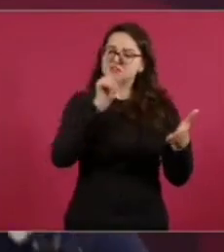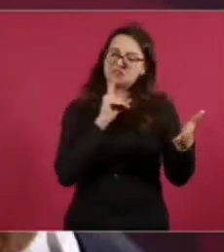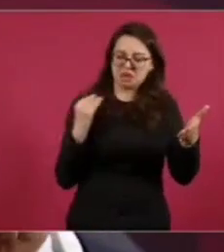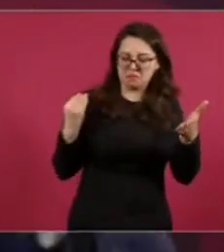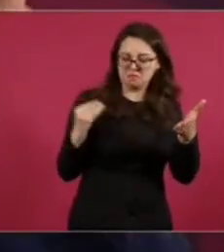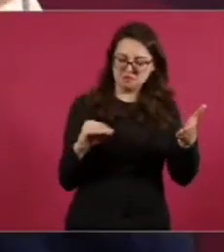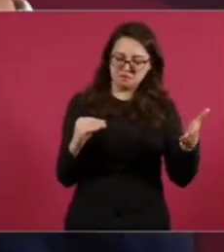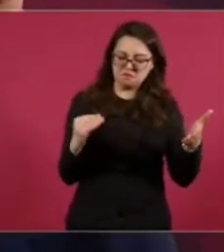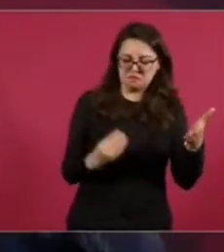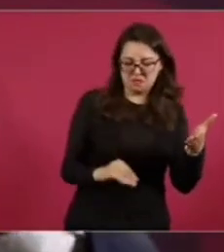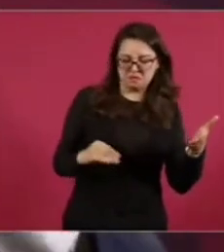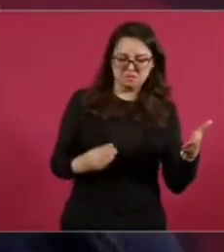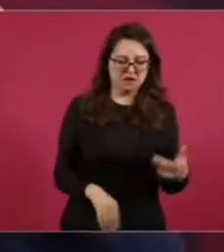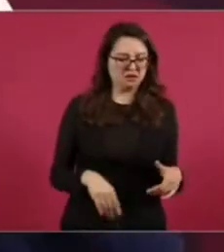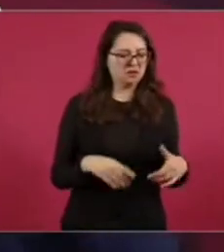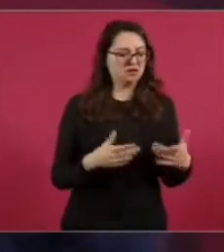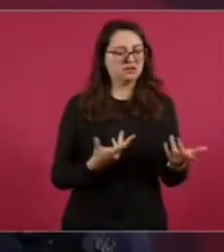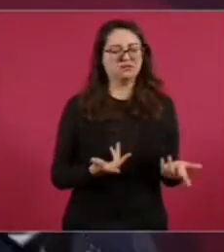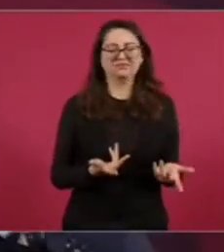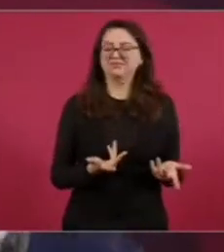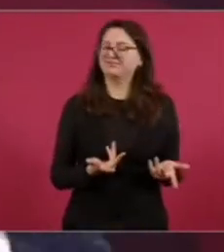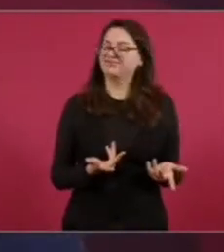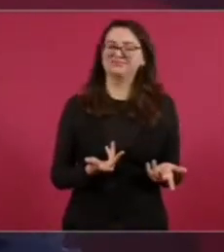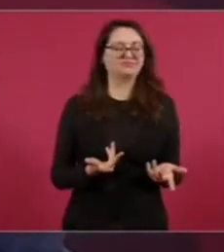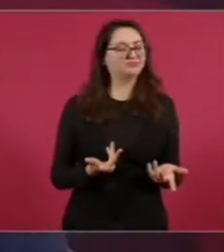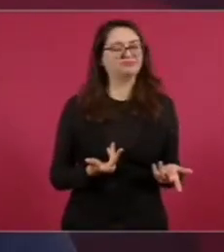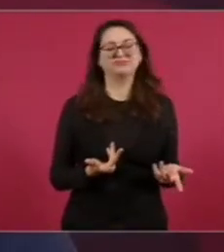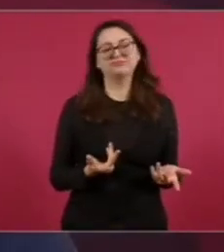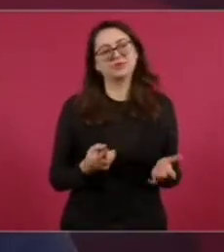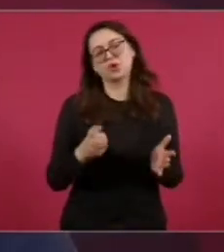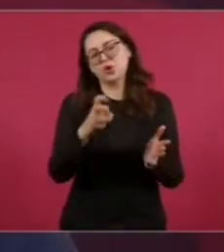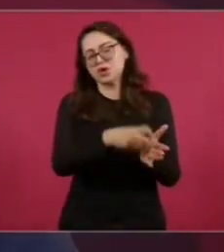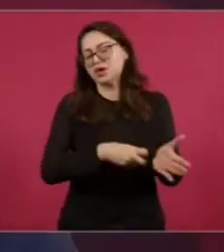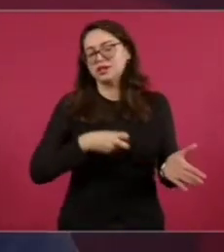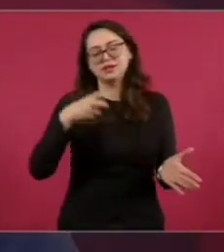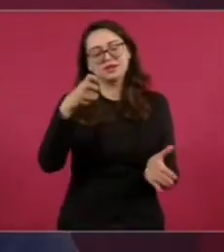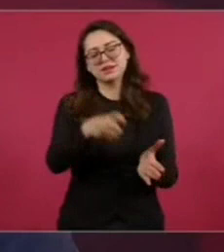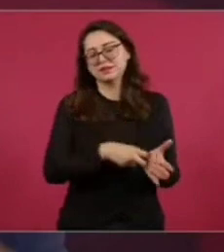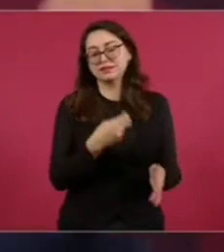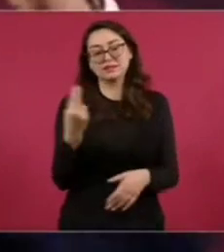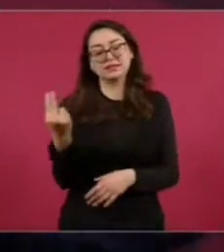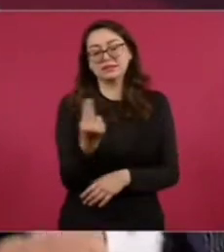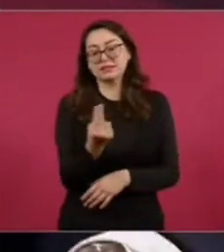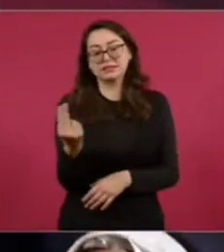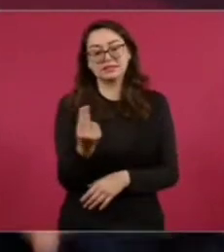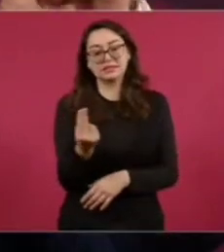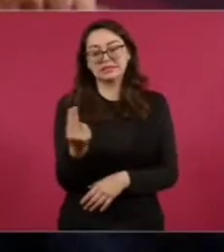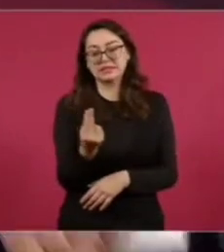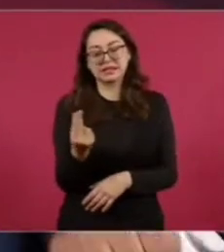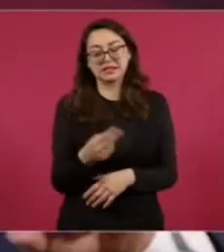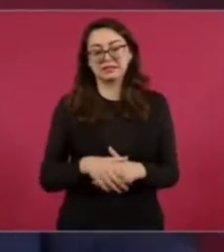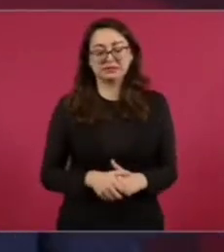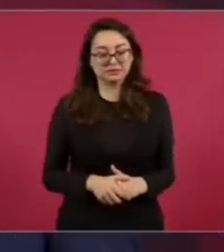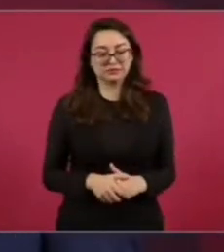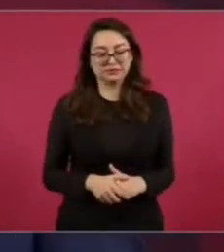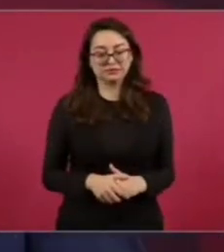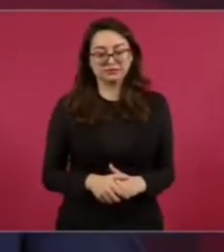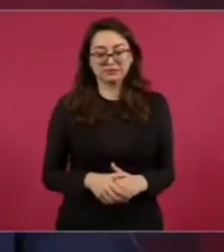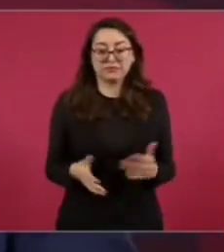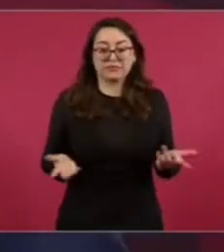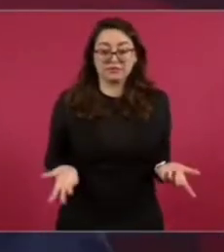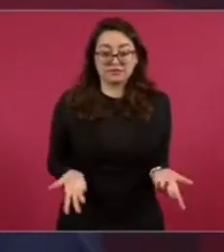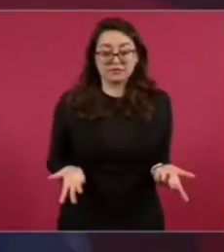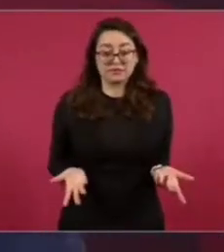al servicio de intereses creados. Y los mismos periodistas